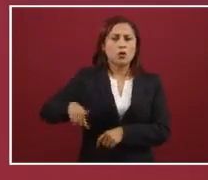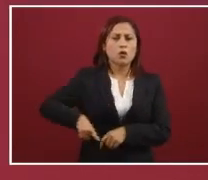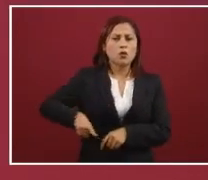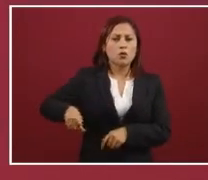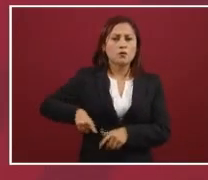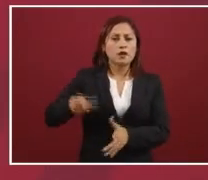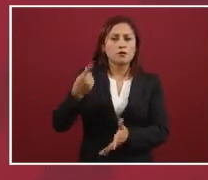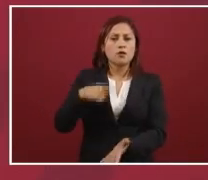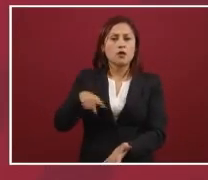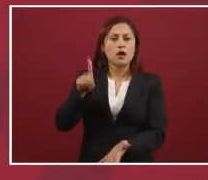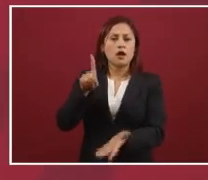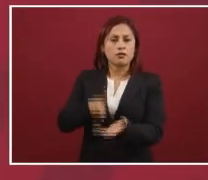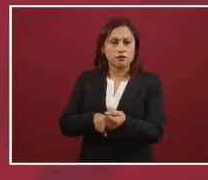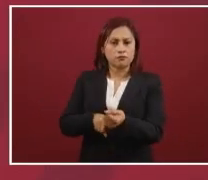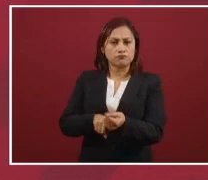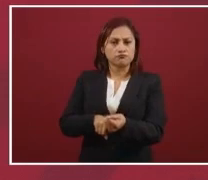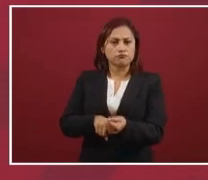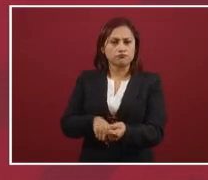rectitud.